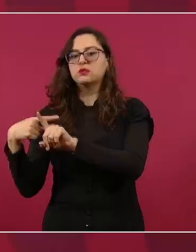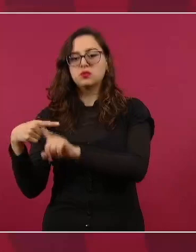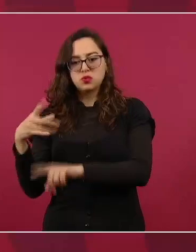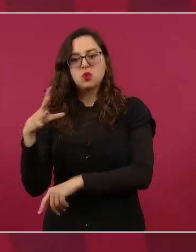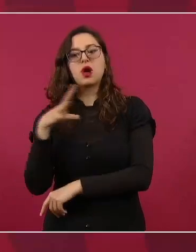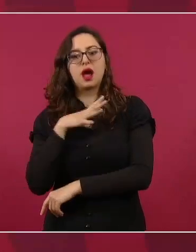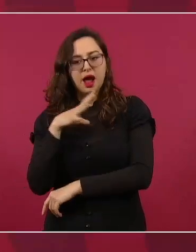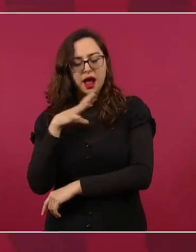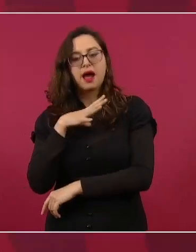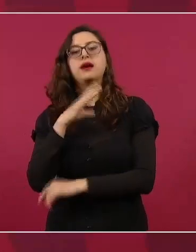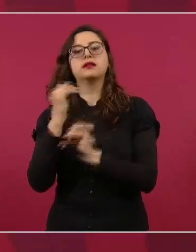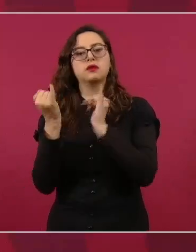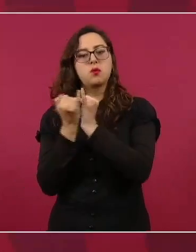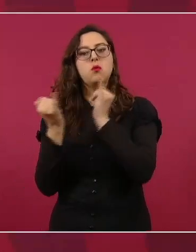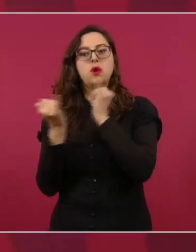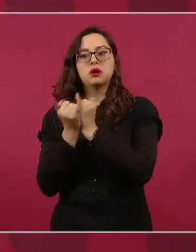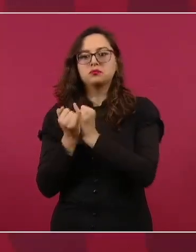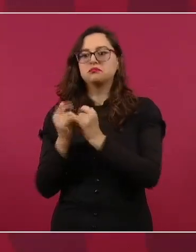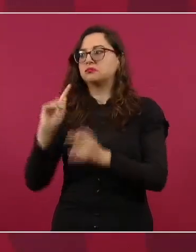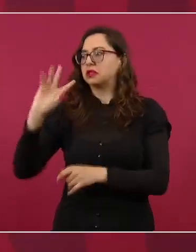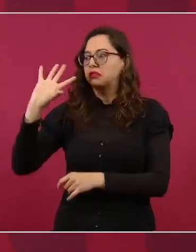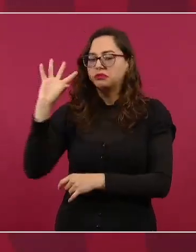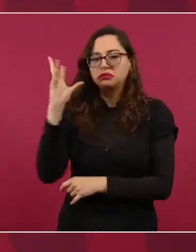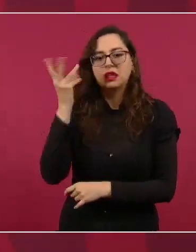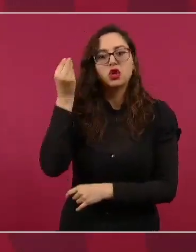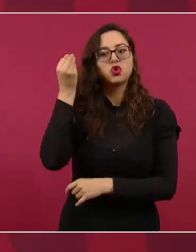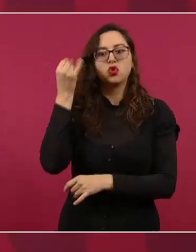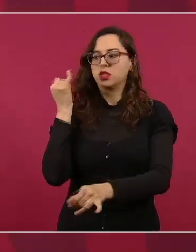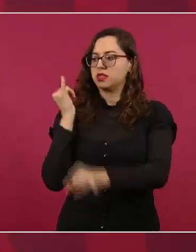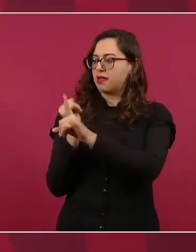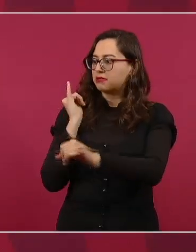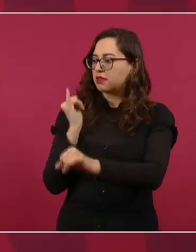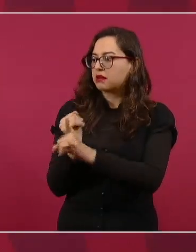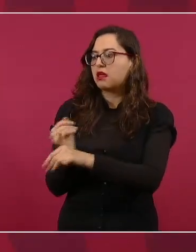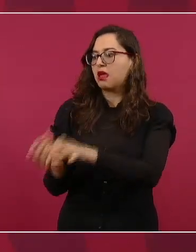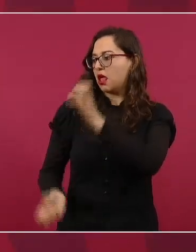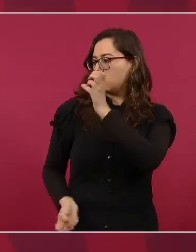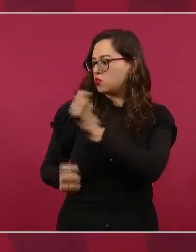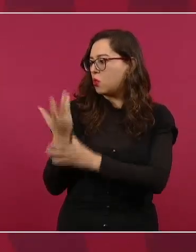Inventos, creaciones, todo esto de las redes